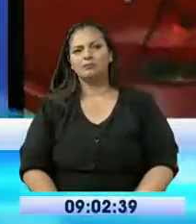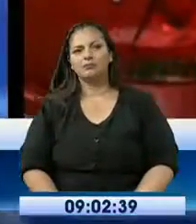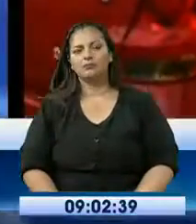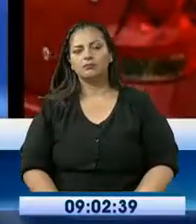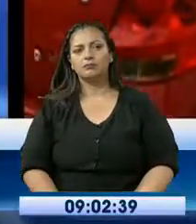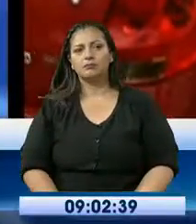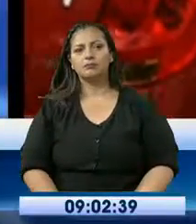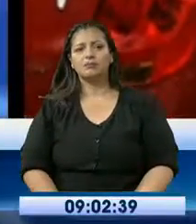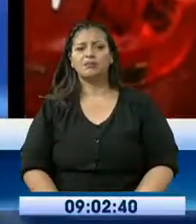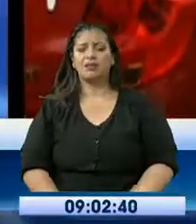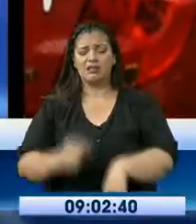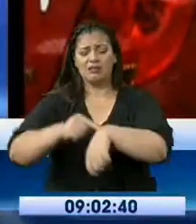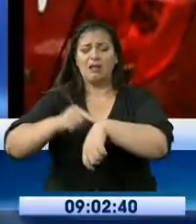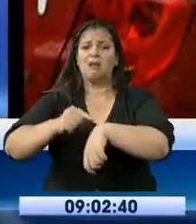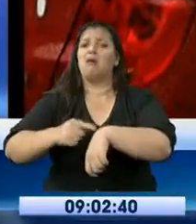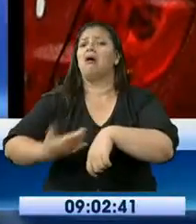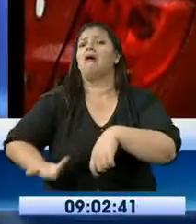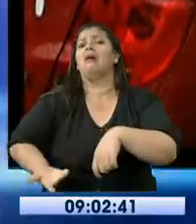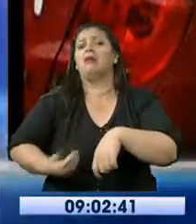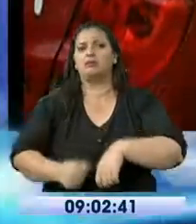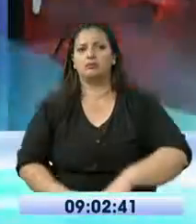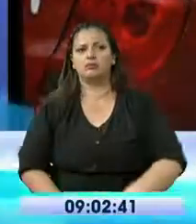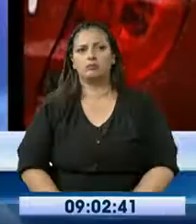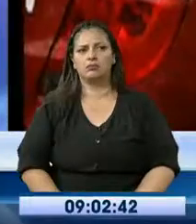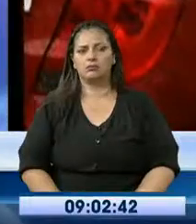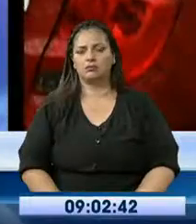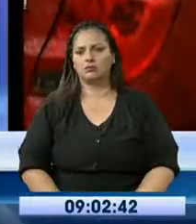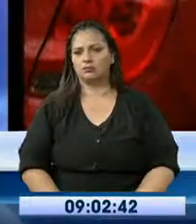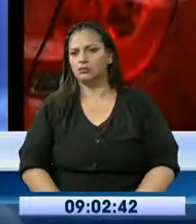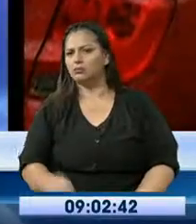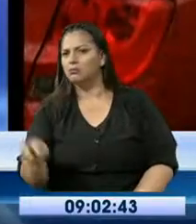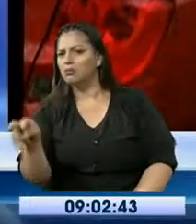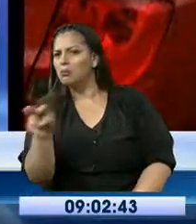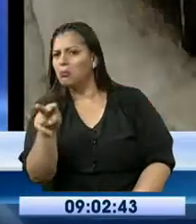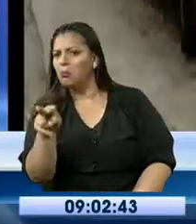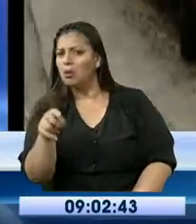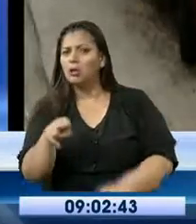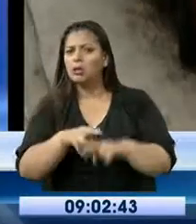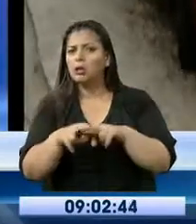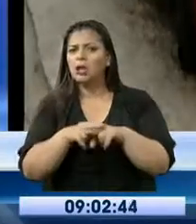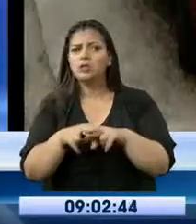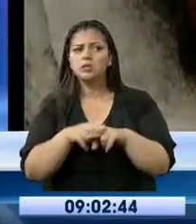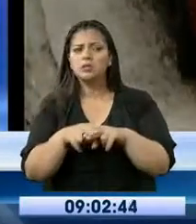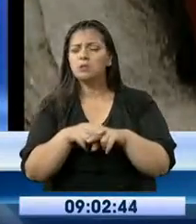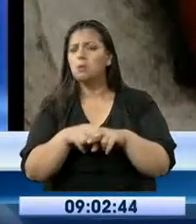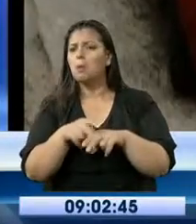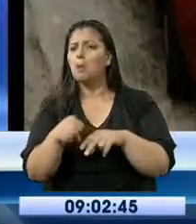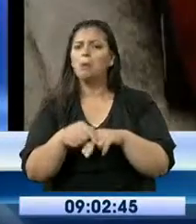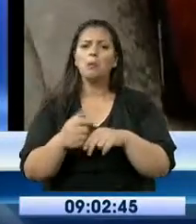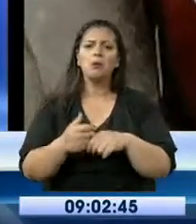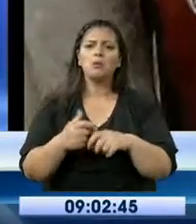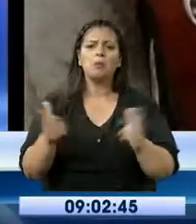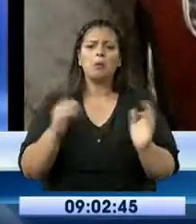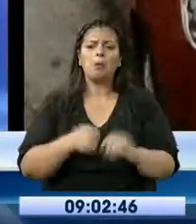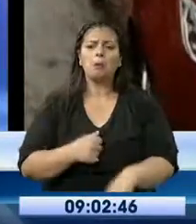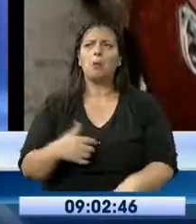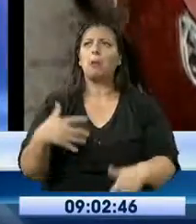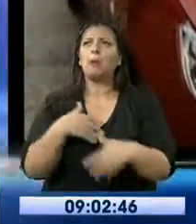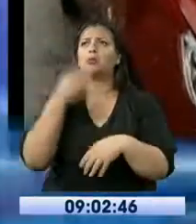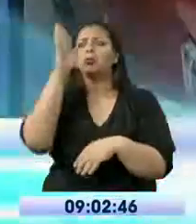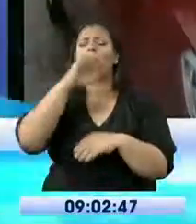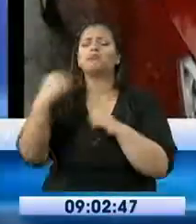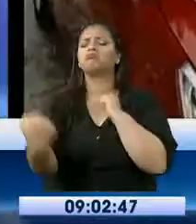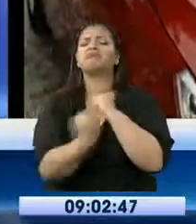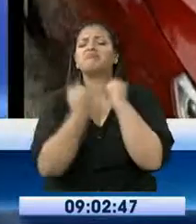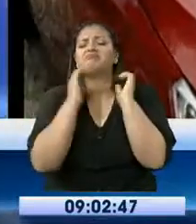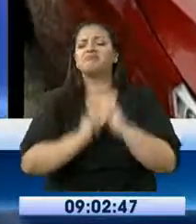A veces por la rapidez del tiempo. Al hacer, mira, iba un taxi desocupado, ¿cómo es? ¿No le da miedo? Yo voy con Dios, o Dios va conmigo.